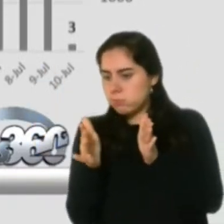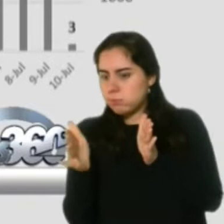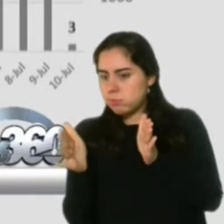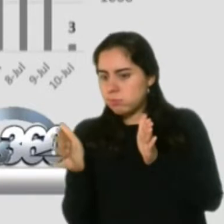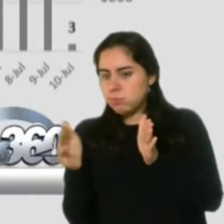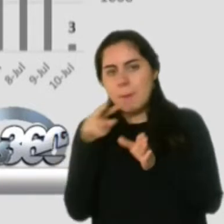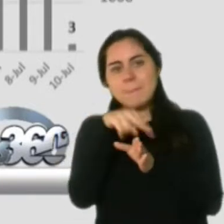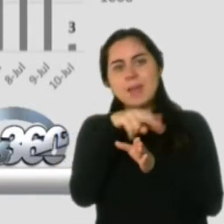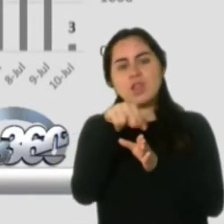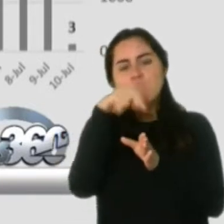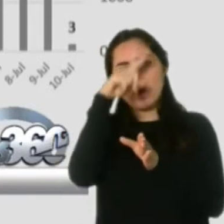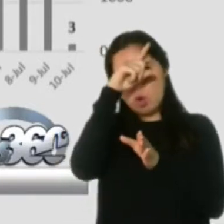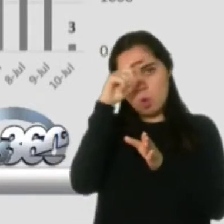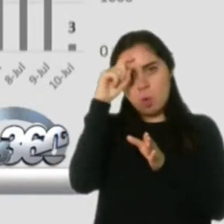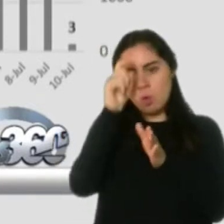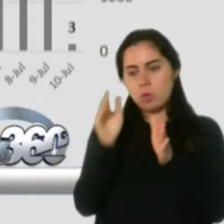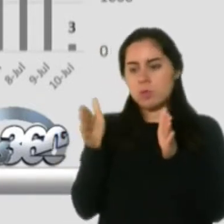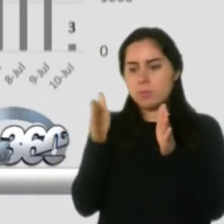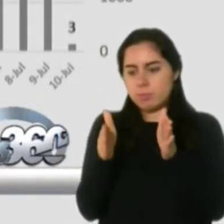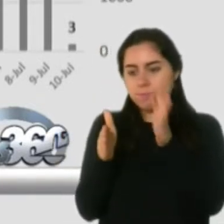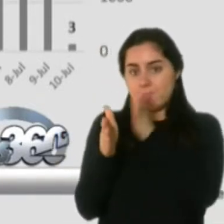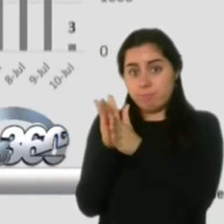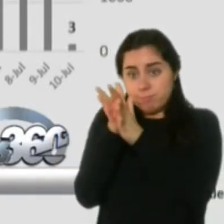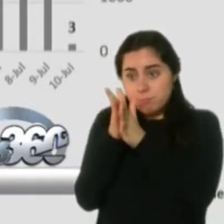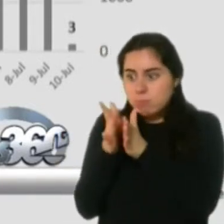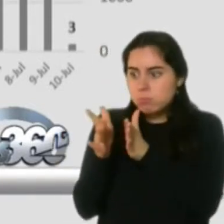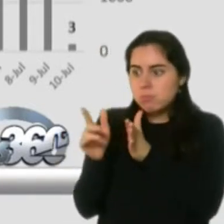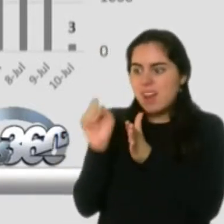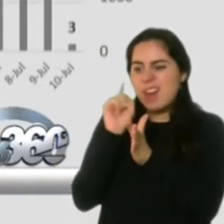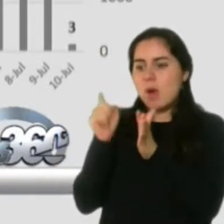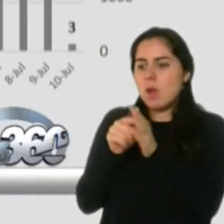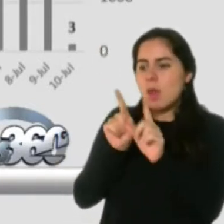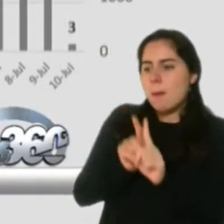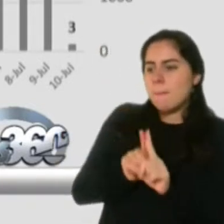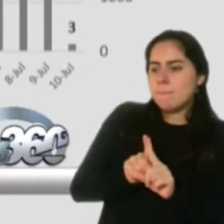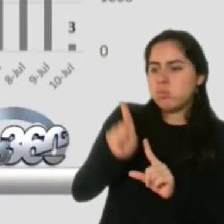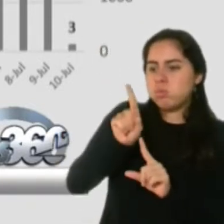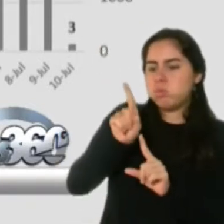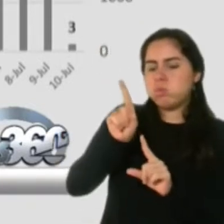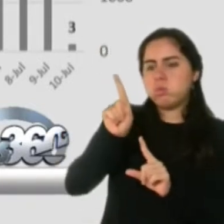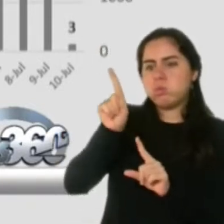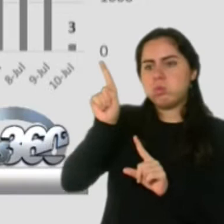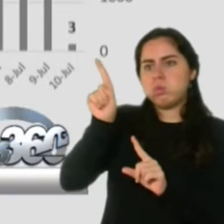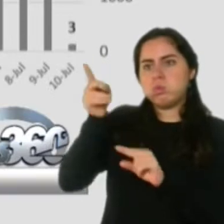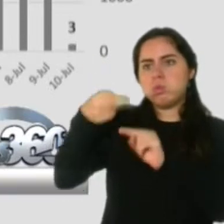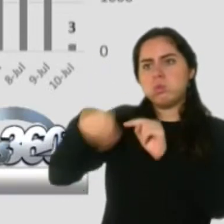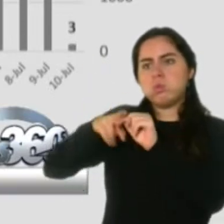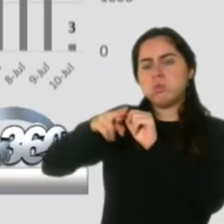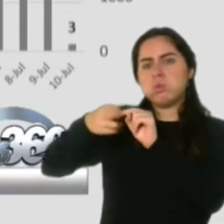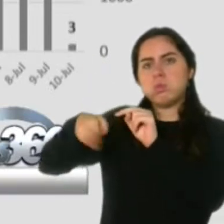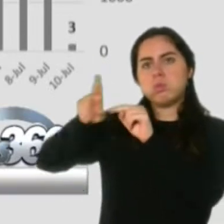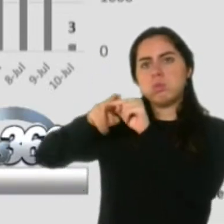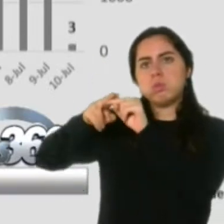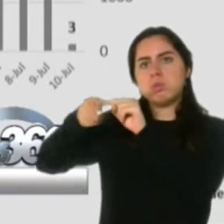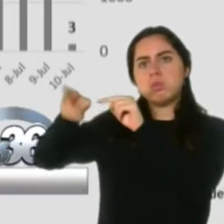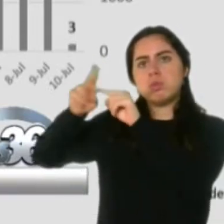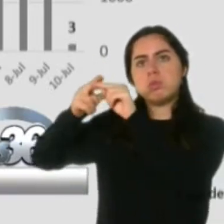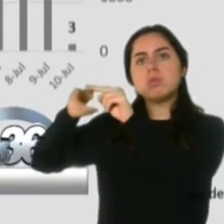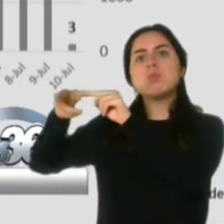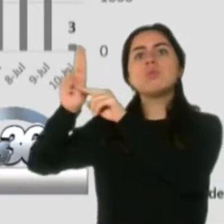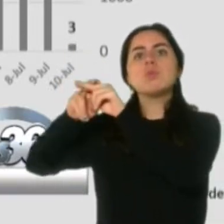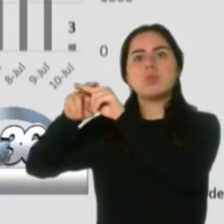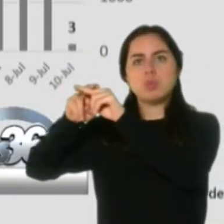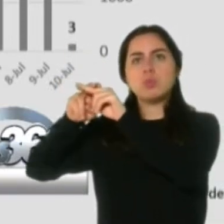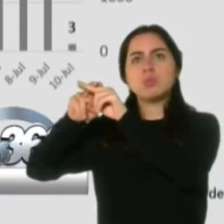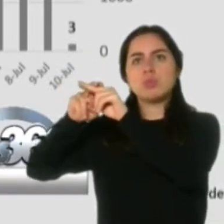22 de junio es que empezamos a ver un número significativo, aumento en el número de casos. Esa